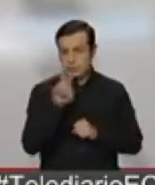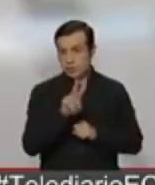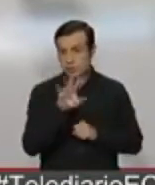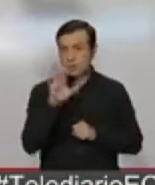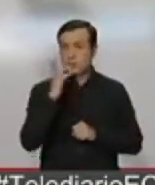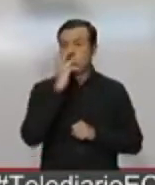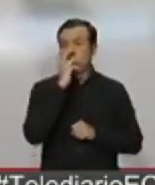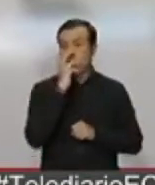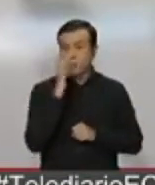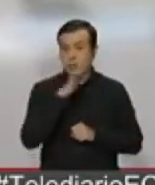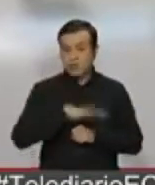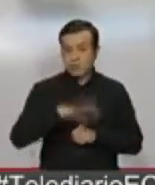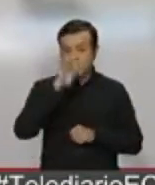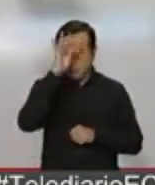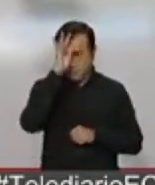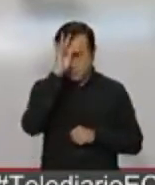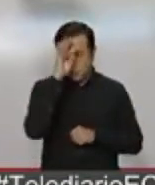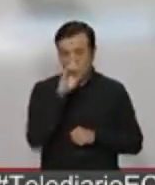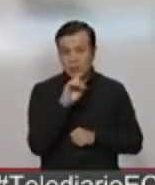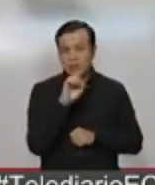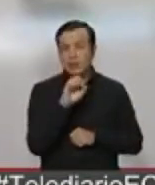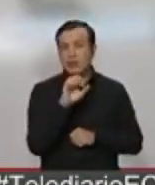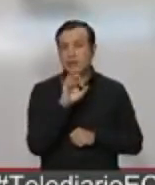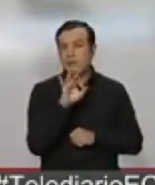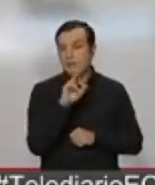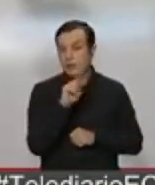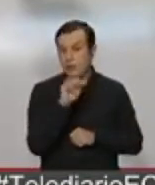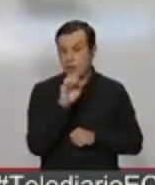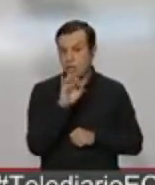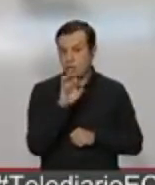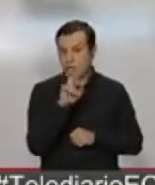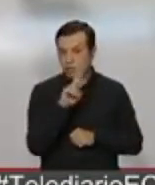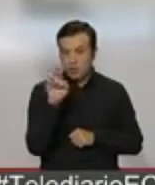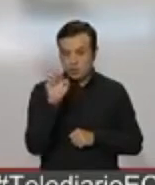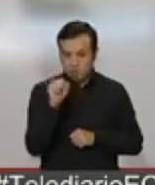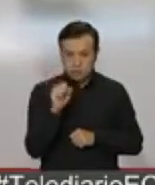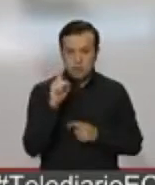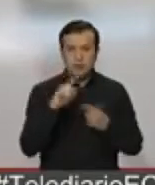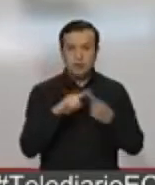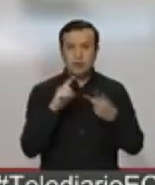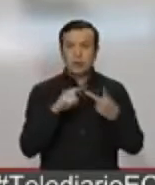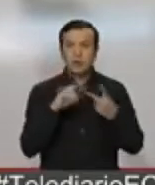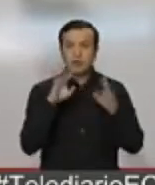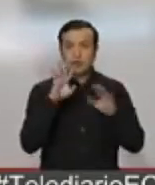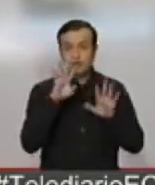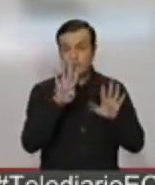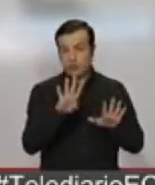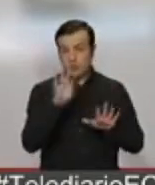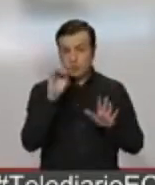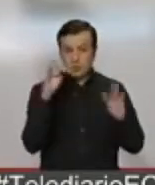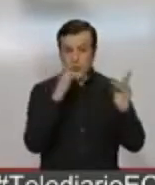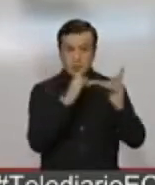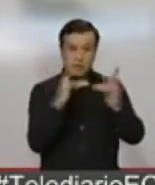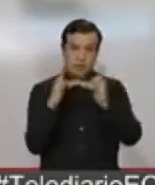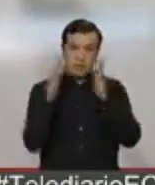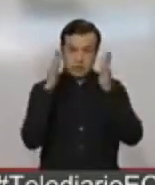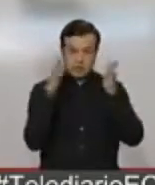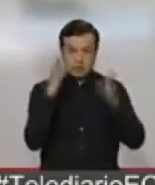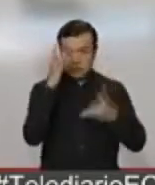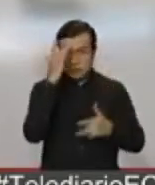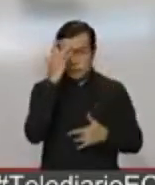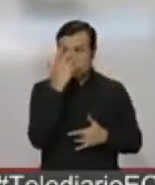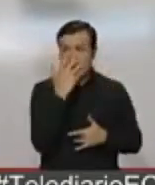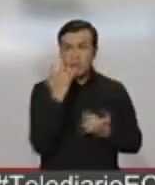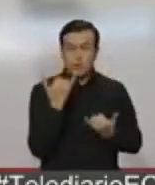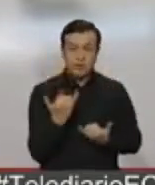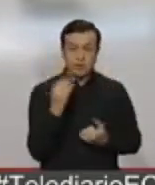en el hospital delfina torres de concha tiene 90 camas para la atención de covite en este momento solo se están usando